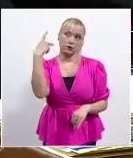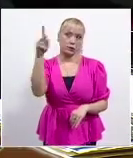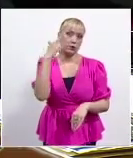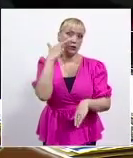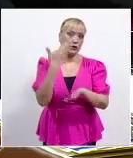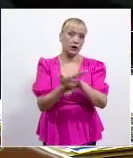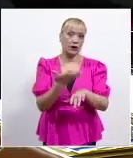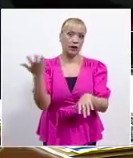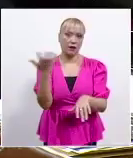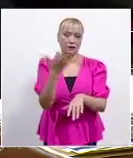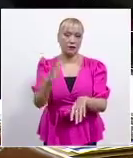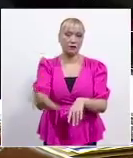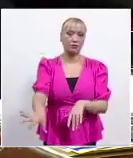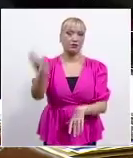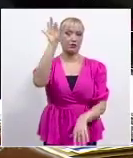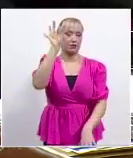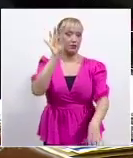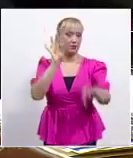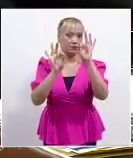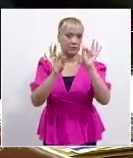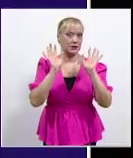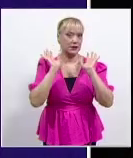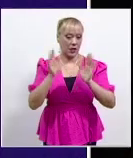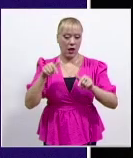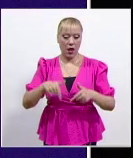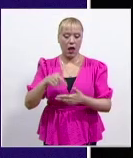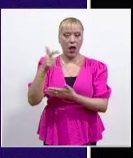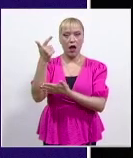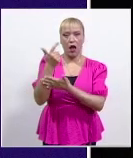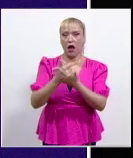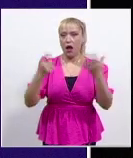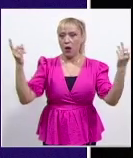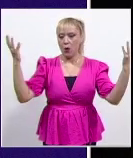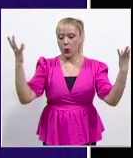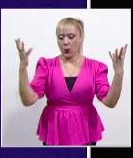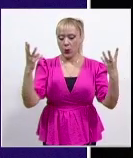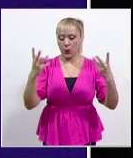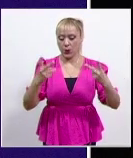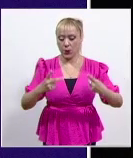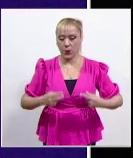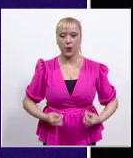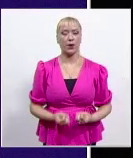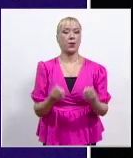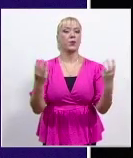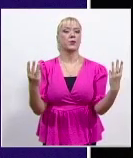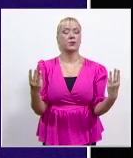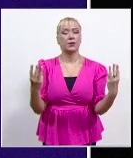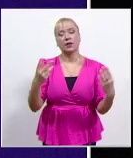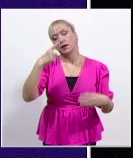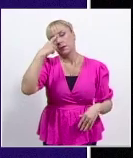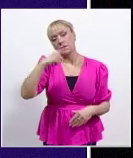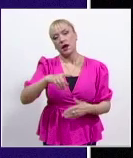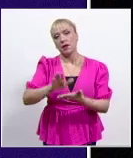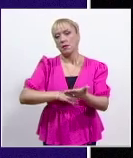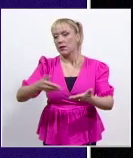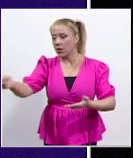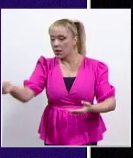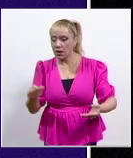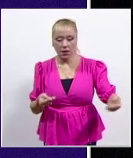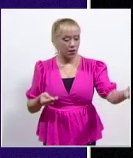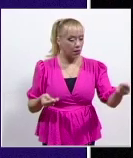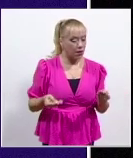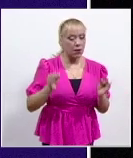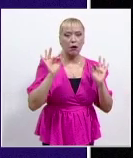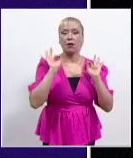las designaciones correspondientes. El oficio con las ternas está acompañado con los documentos que presentó cada uno de los aspirantes